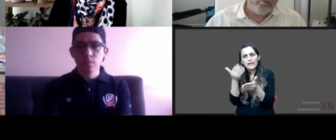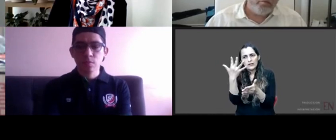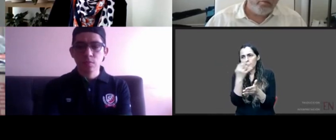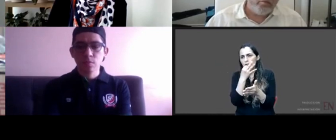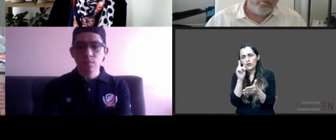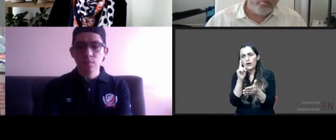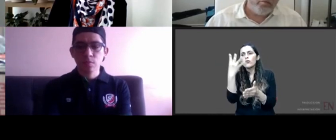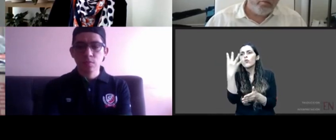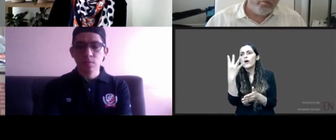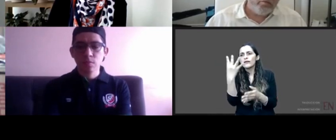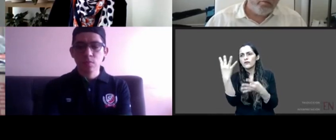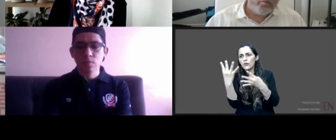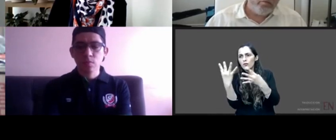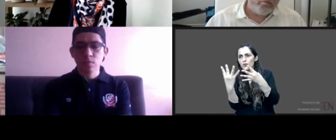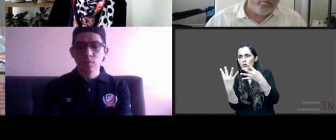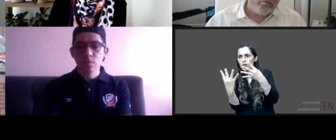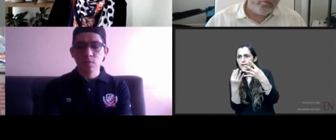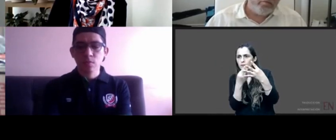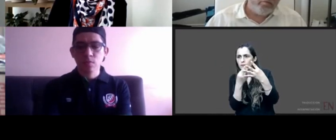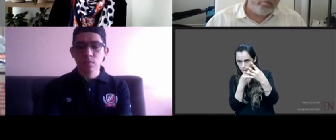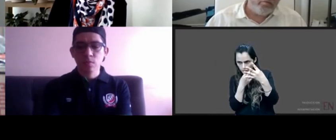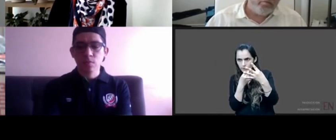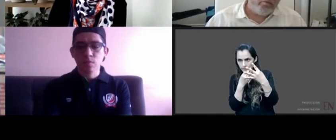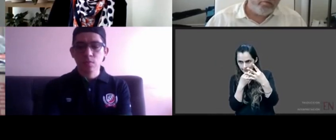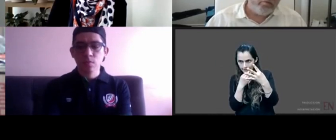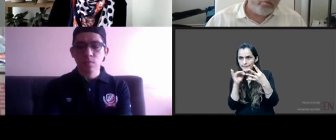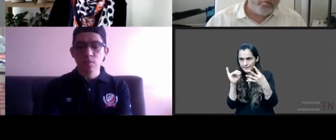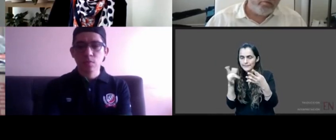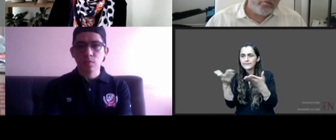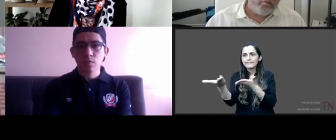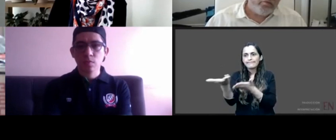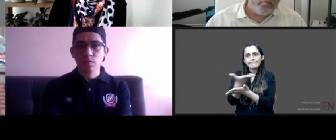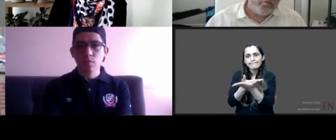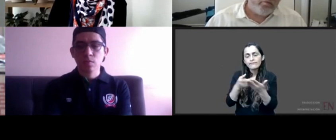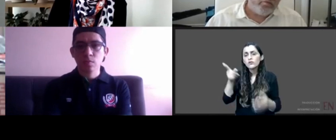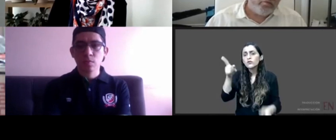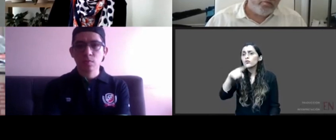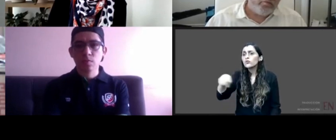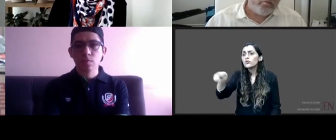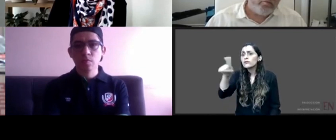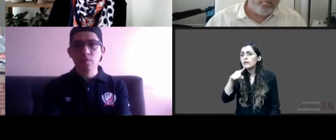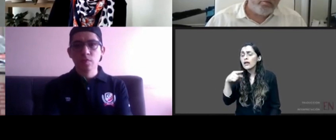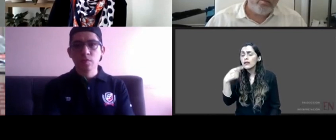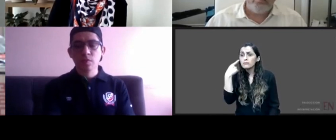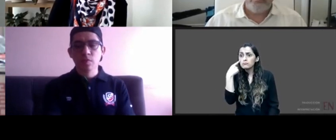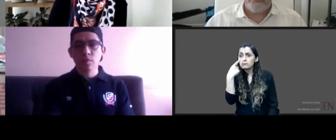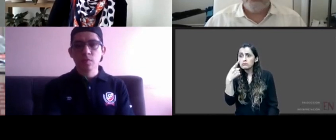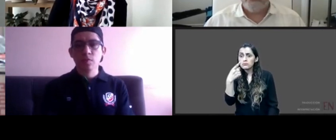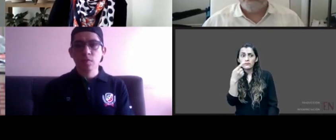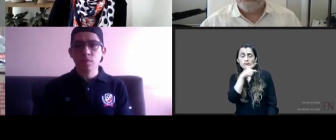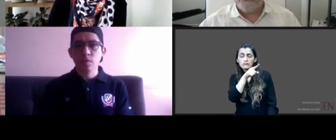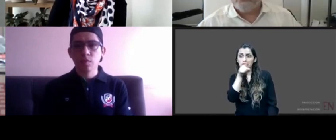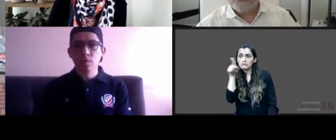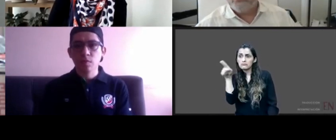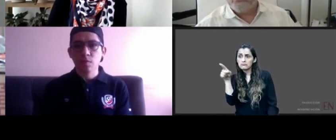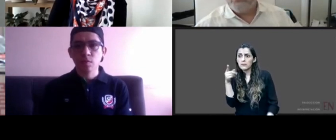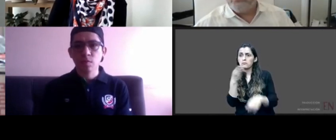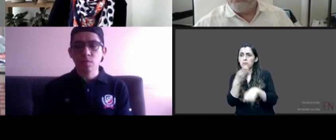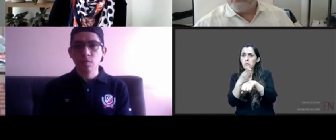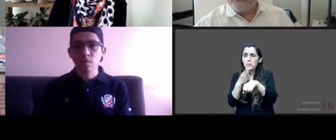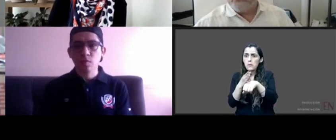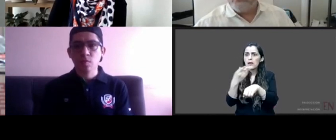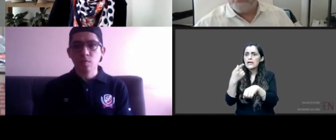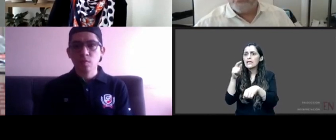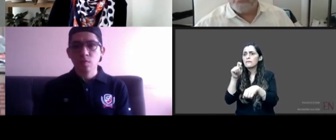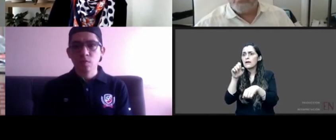Y ahora, para hacer una conversación, si quieren comentar algo que hayan escuchado del resto de panelistas, lo que haya